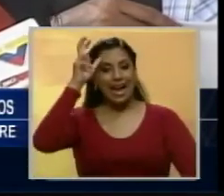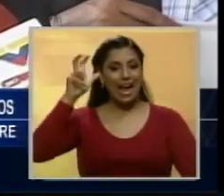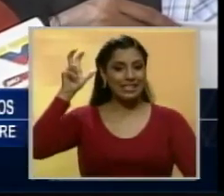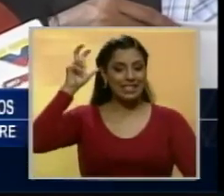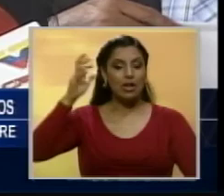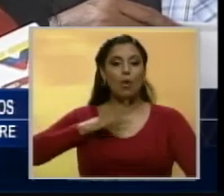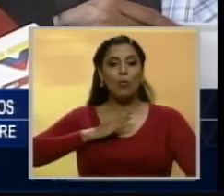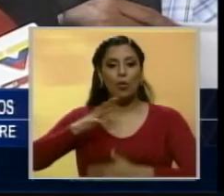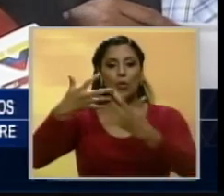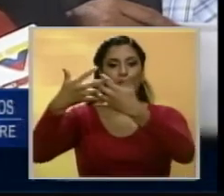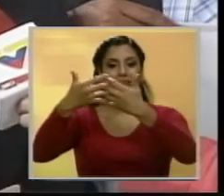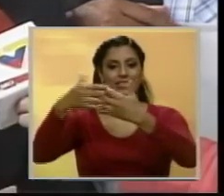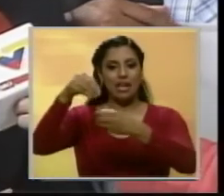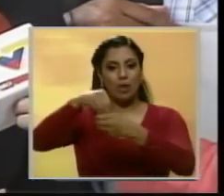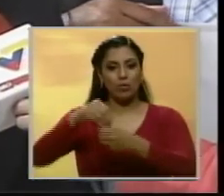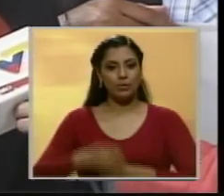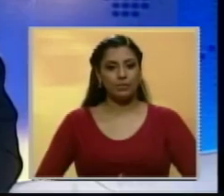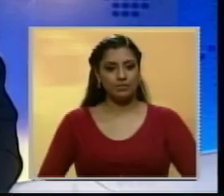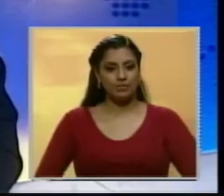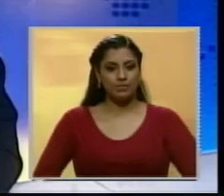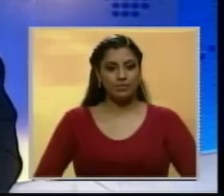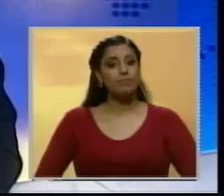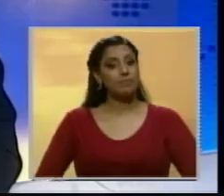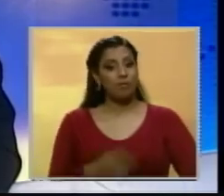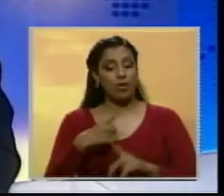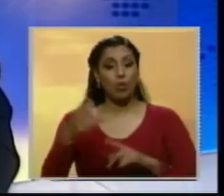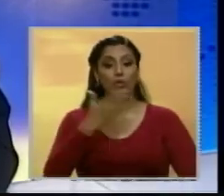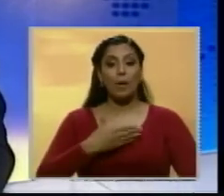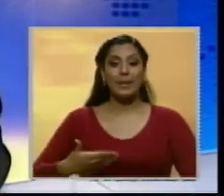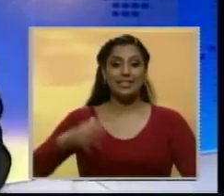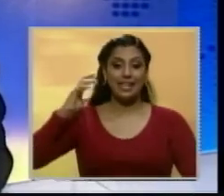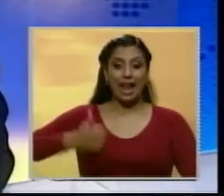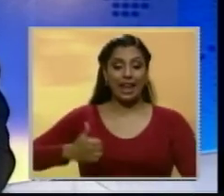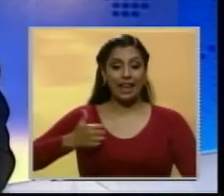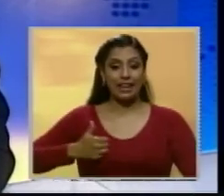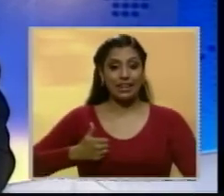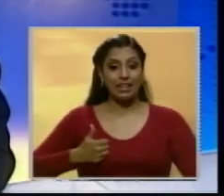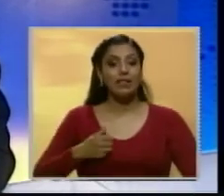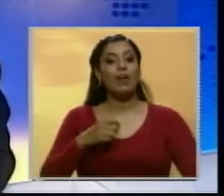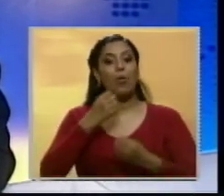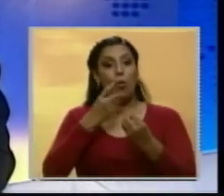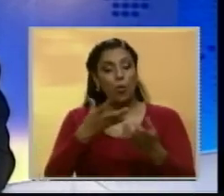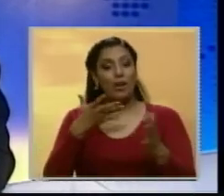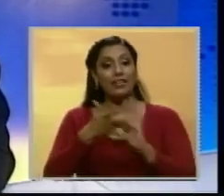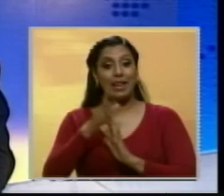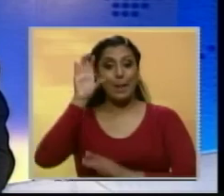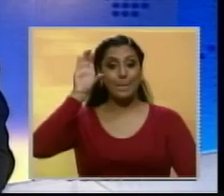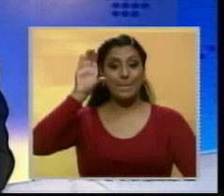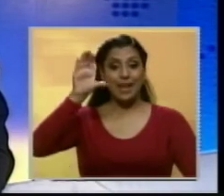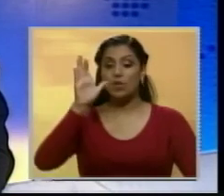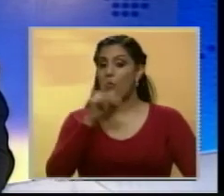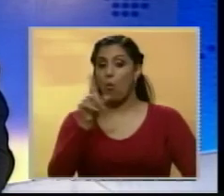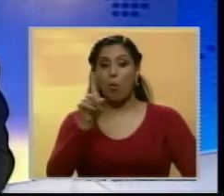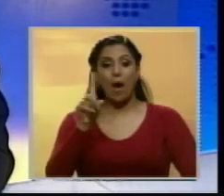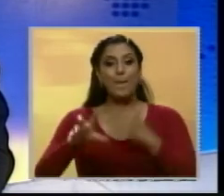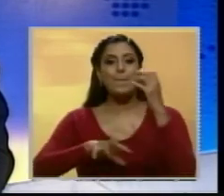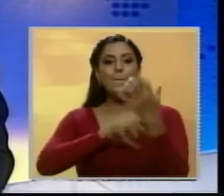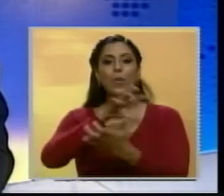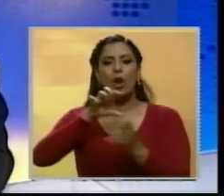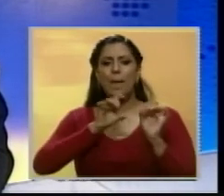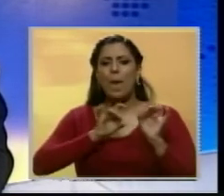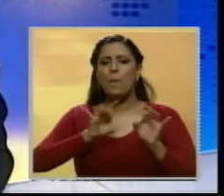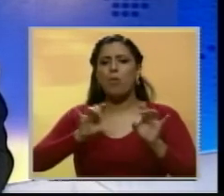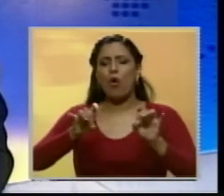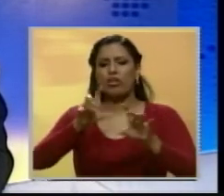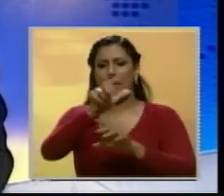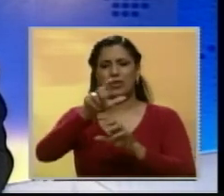América del Norte, Bernardo Álvarez. El presidente de Argentina, Mauricio Macri, aseveró que en su país no hay un problema de despidos